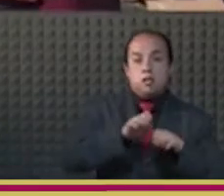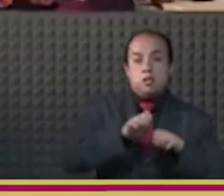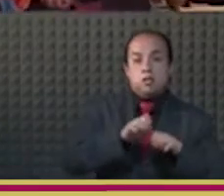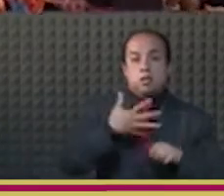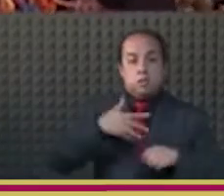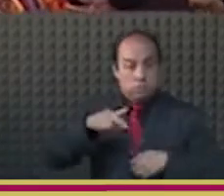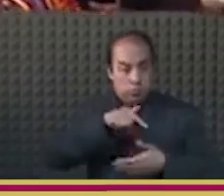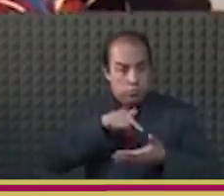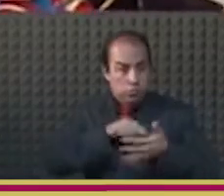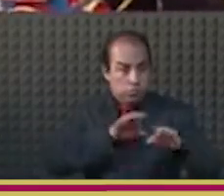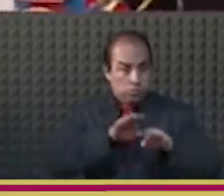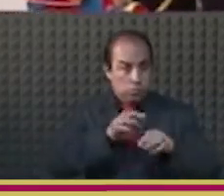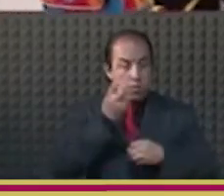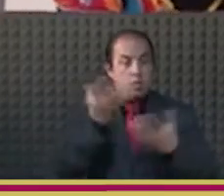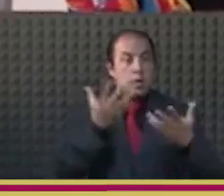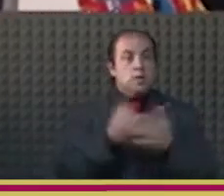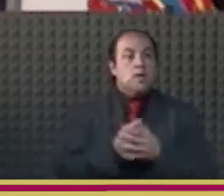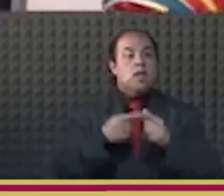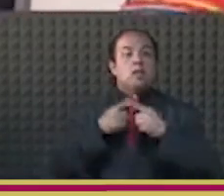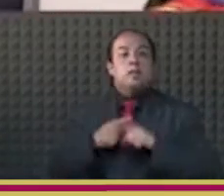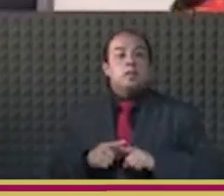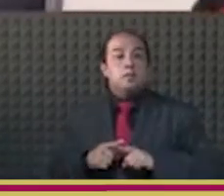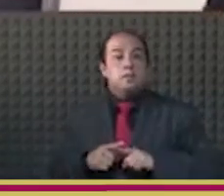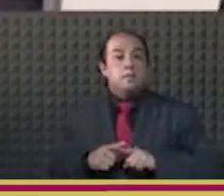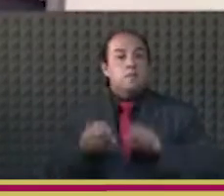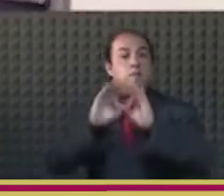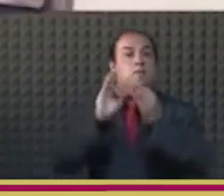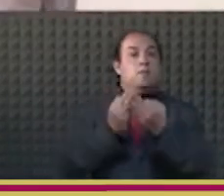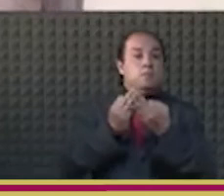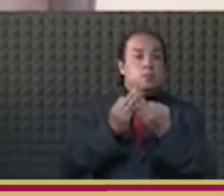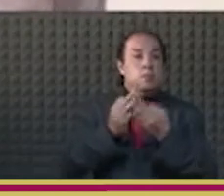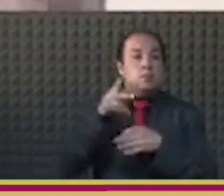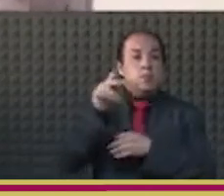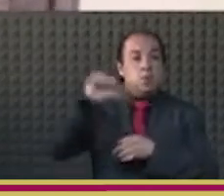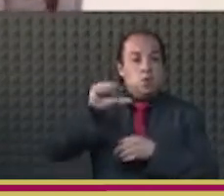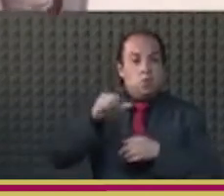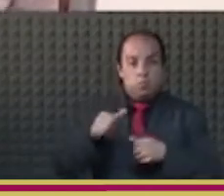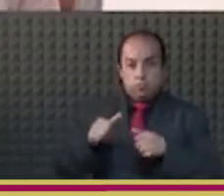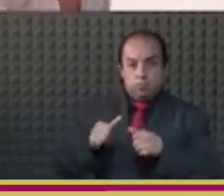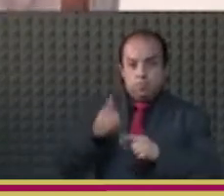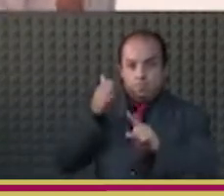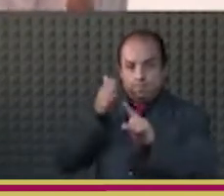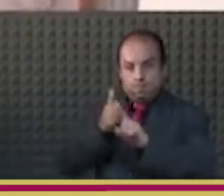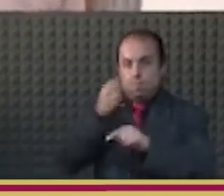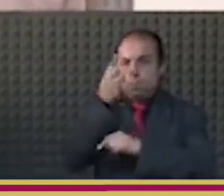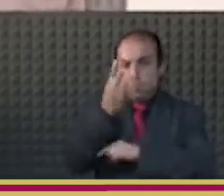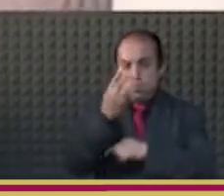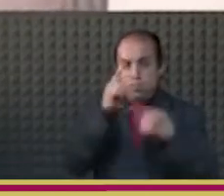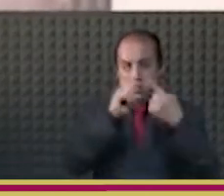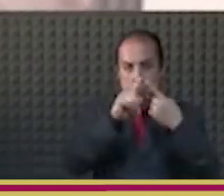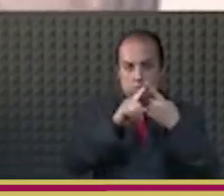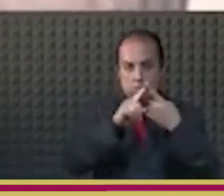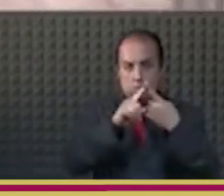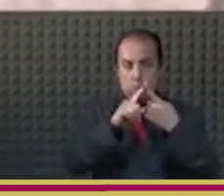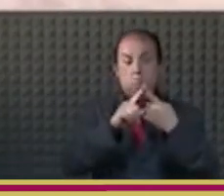espacios. Y esto lo realiza a través de múltiples vías, pero hoy nos enfocamos en tres. La primera